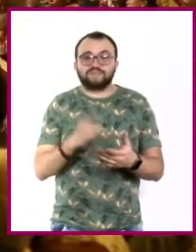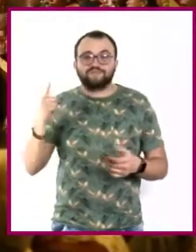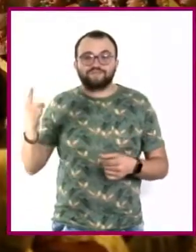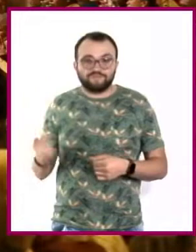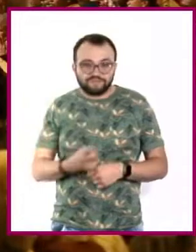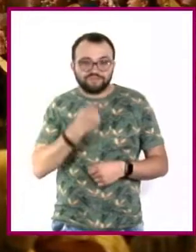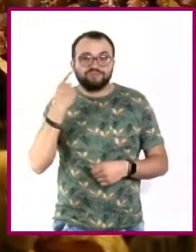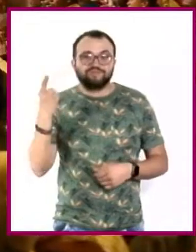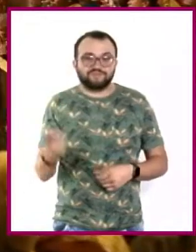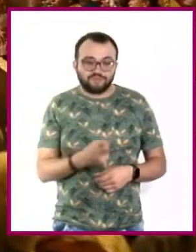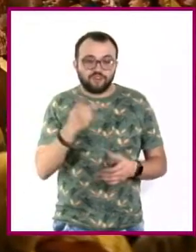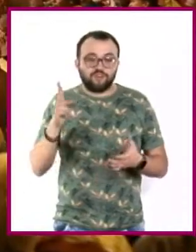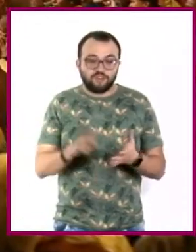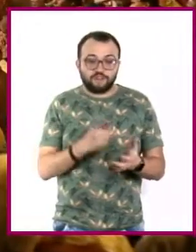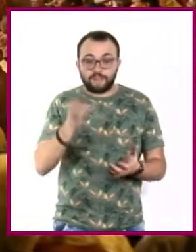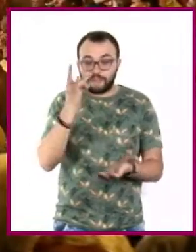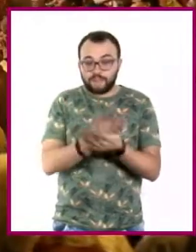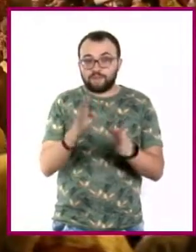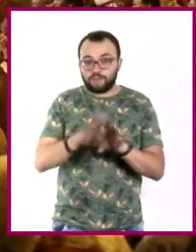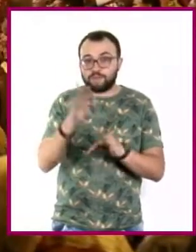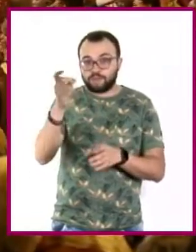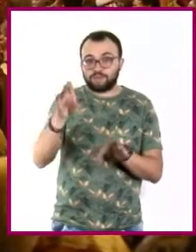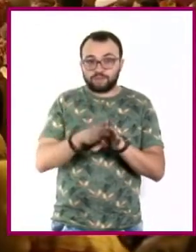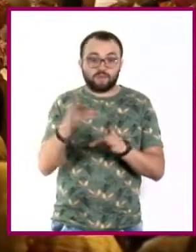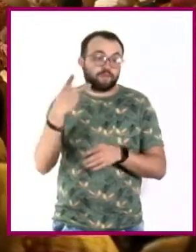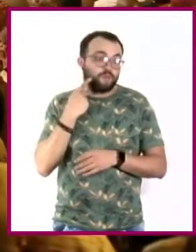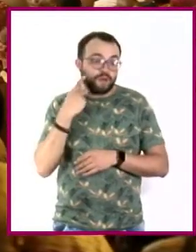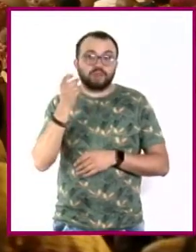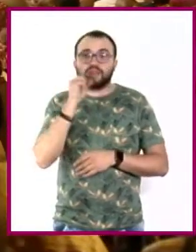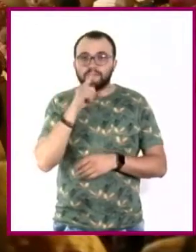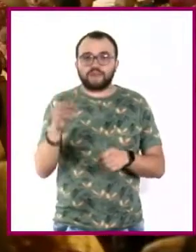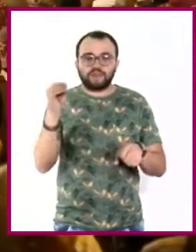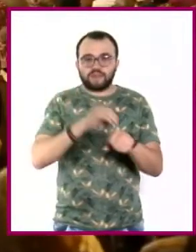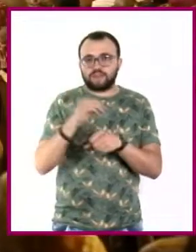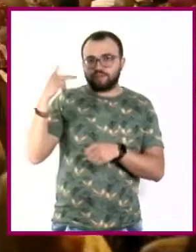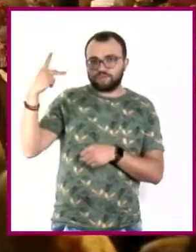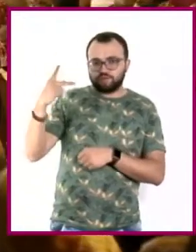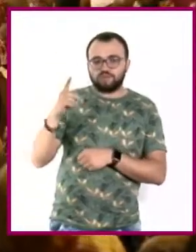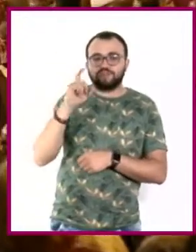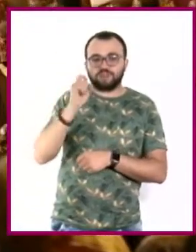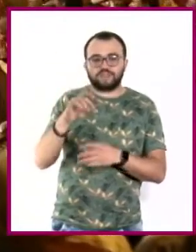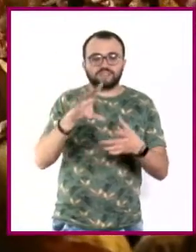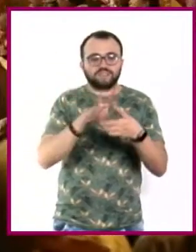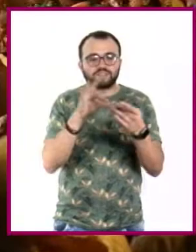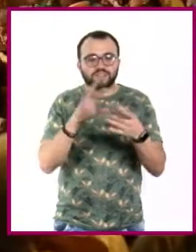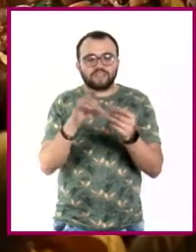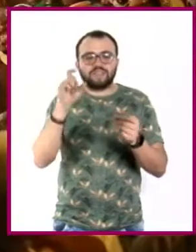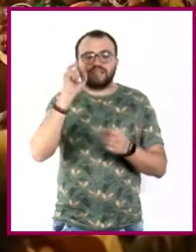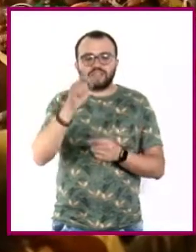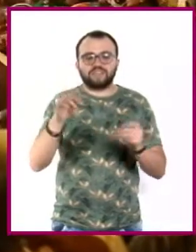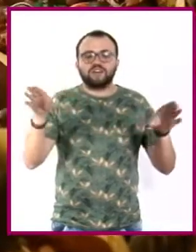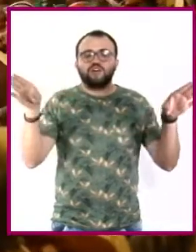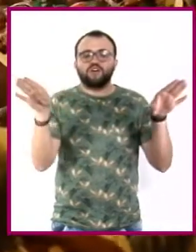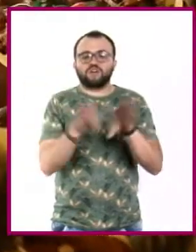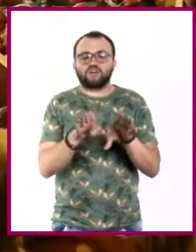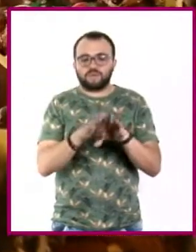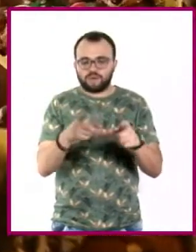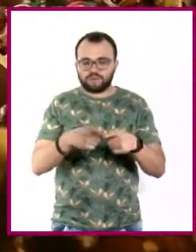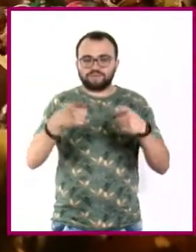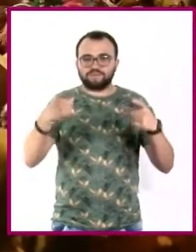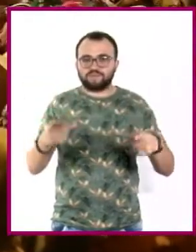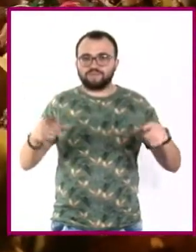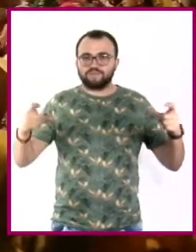de inestabilidad política. Turchin también ha aplicado su teoría a la explicación del cómo se expanden